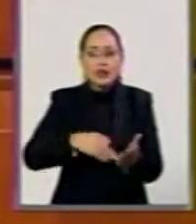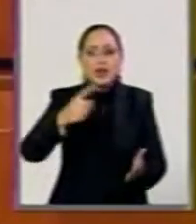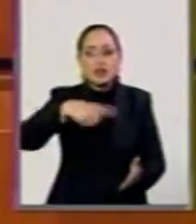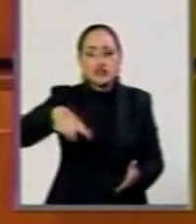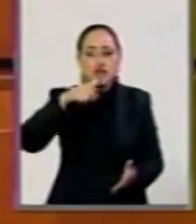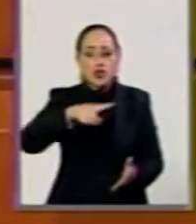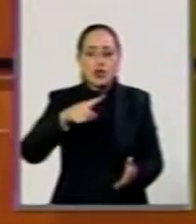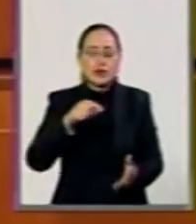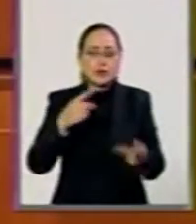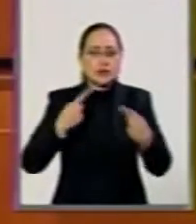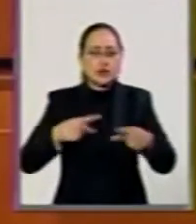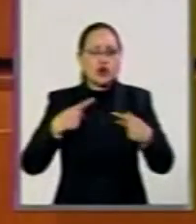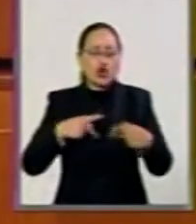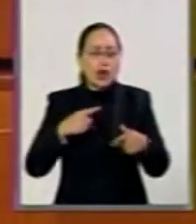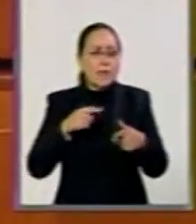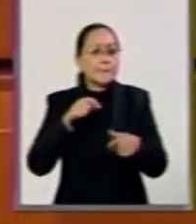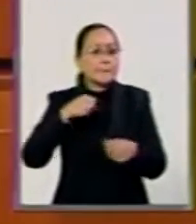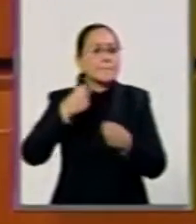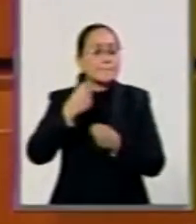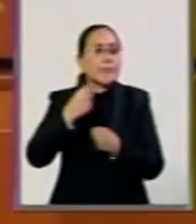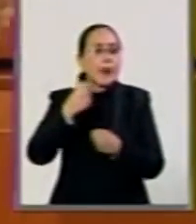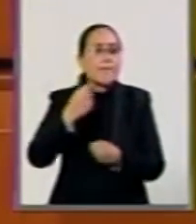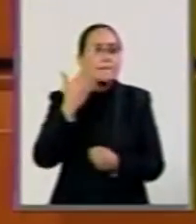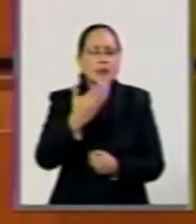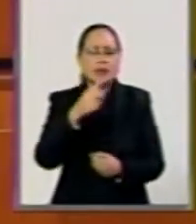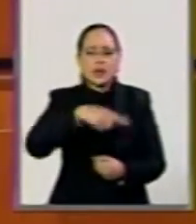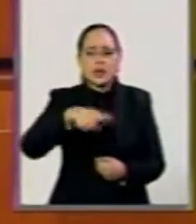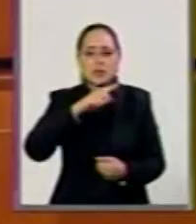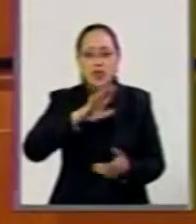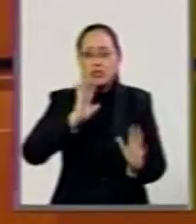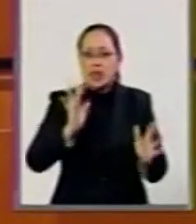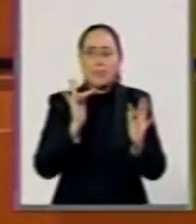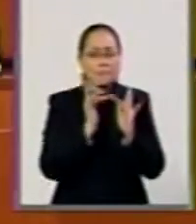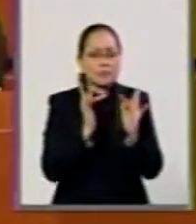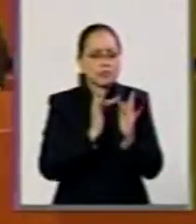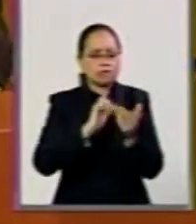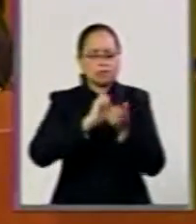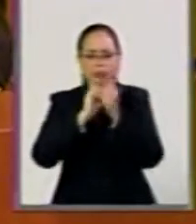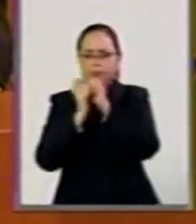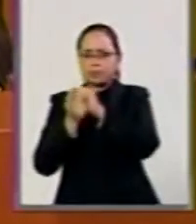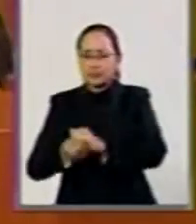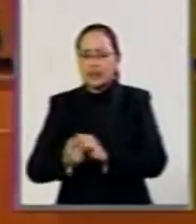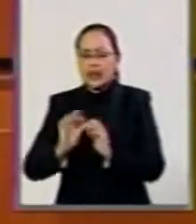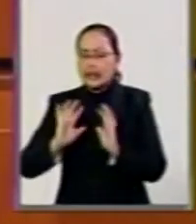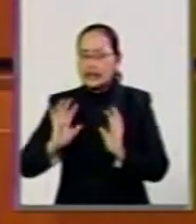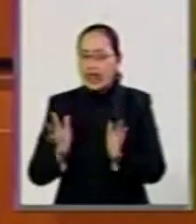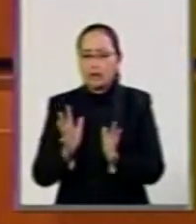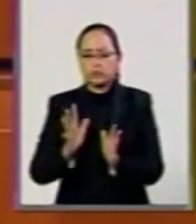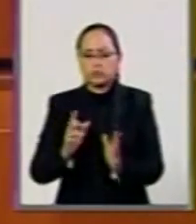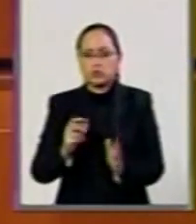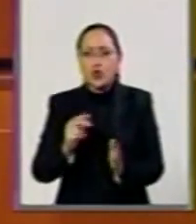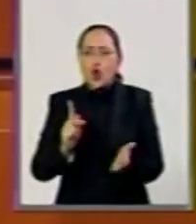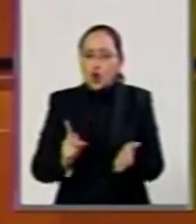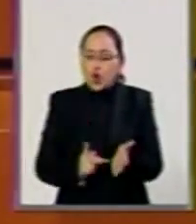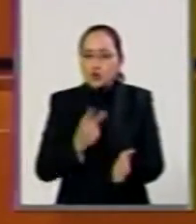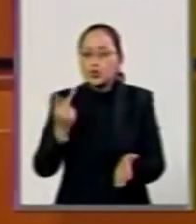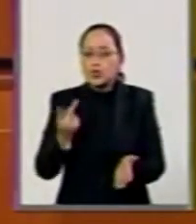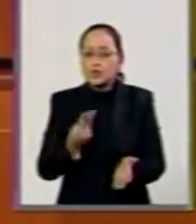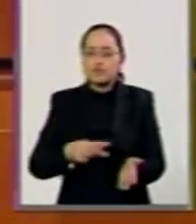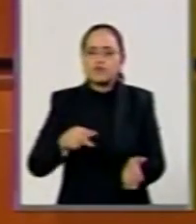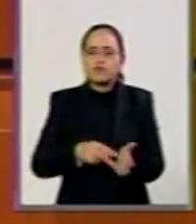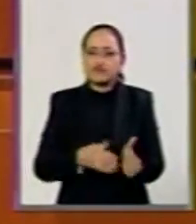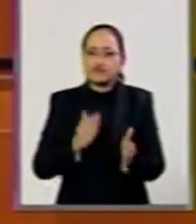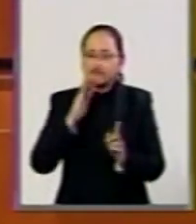su señal de televisión y que simplemente no ha ocurrido. El apagón es un hecho incontrovertible que nos pone nuevamente en la